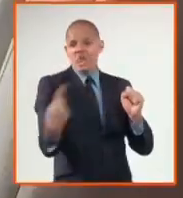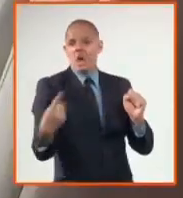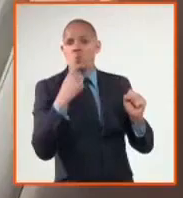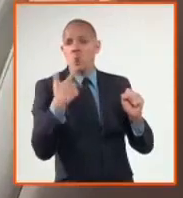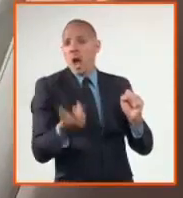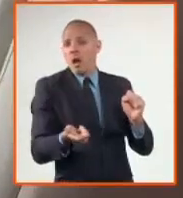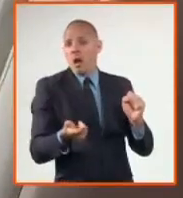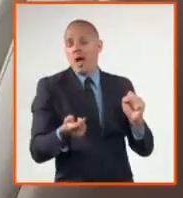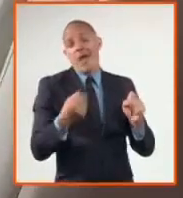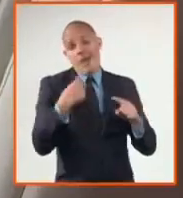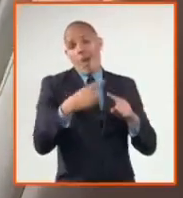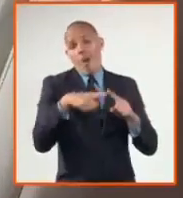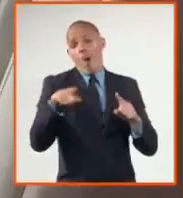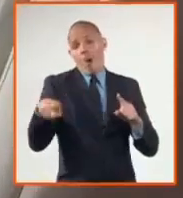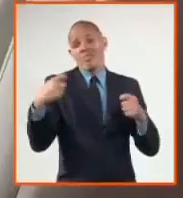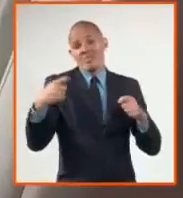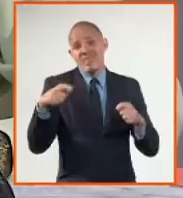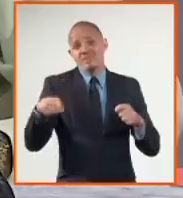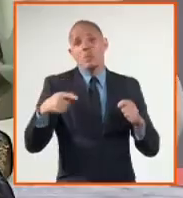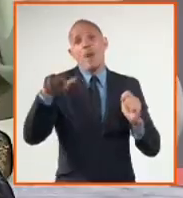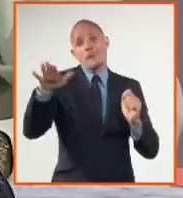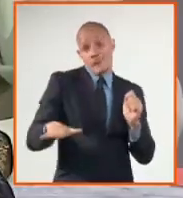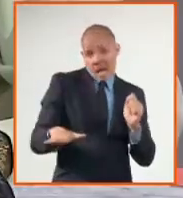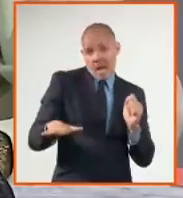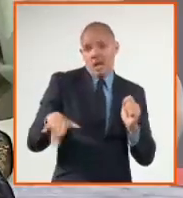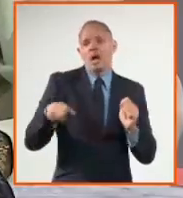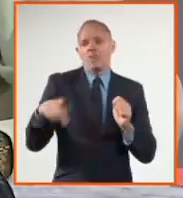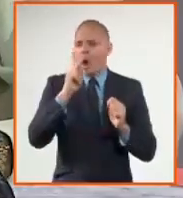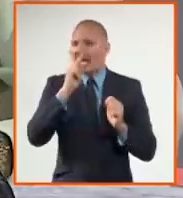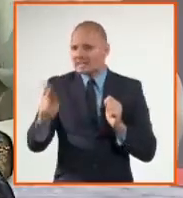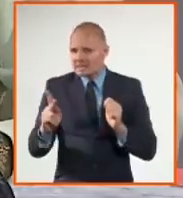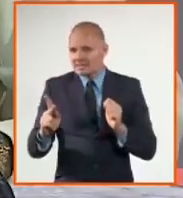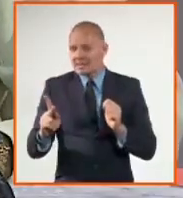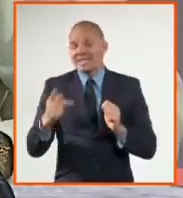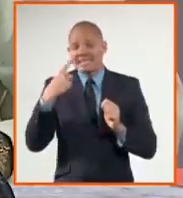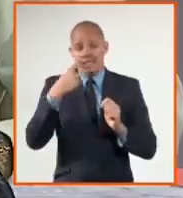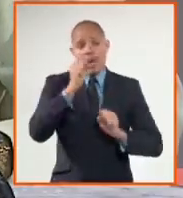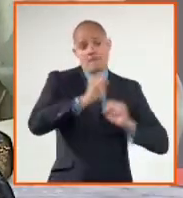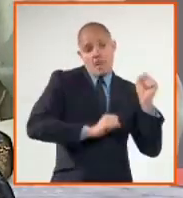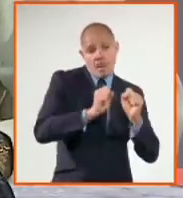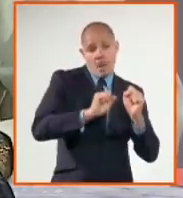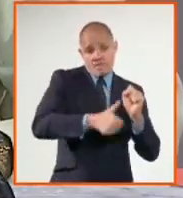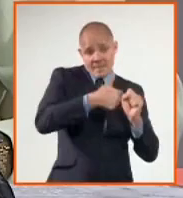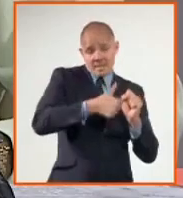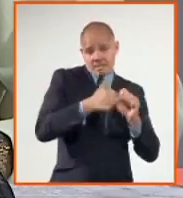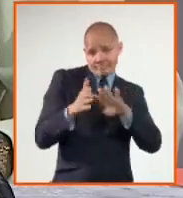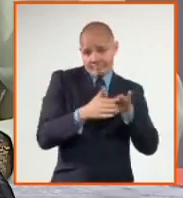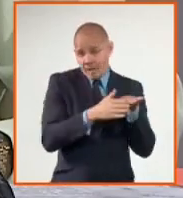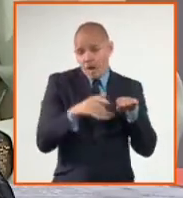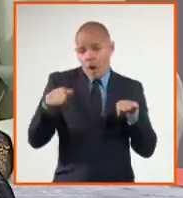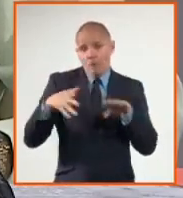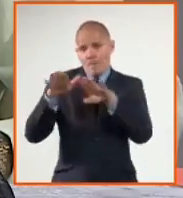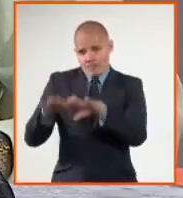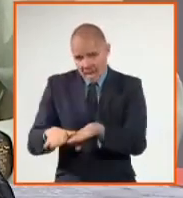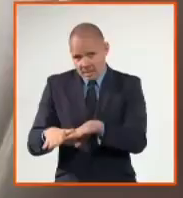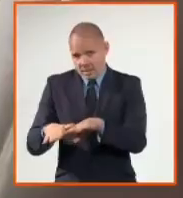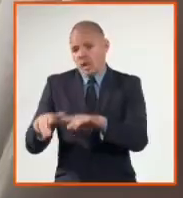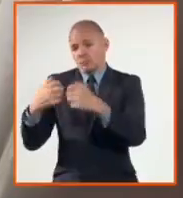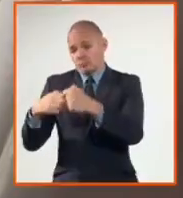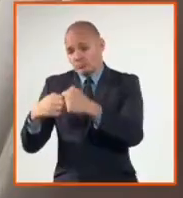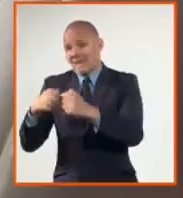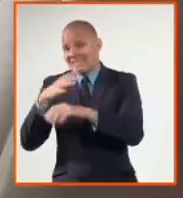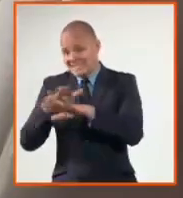papel de él y poder recuperar también eso por eso es que decimos que el proceso es paulatino y y esa recuperación